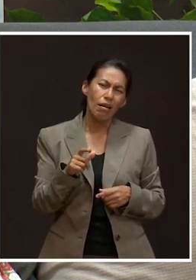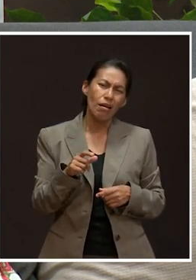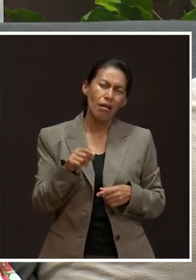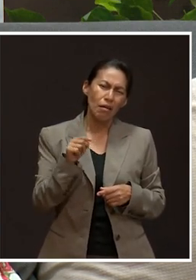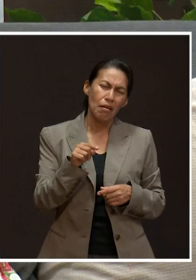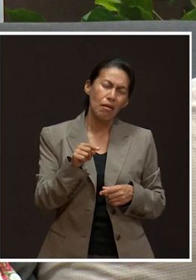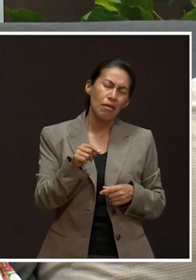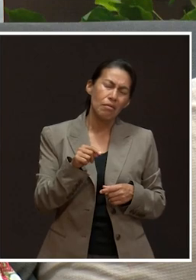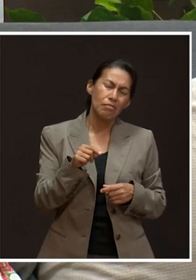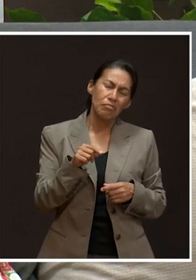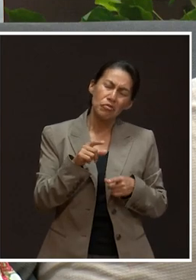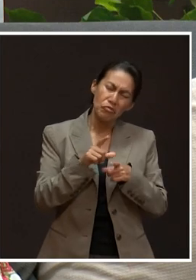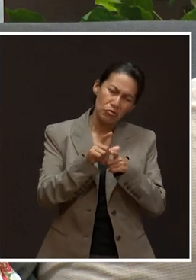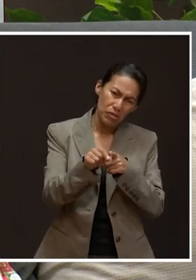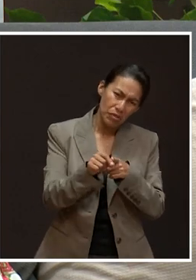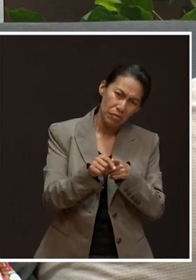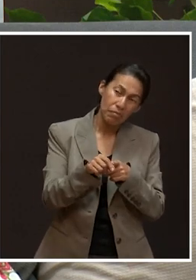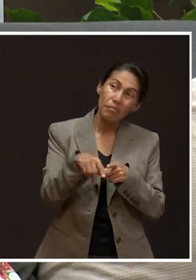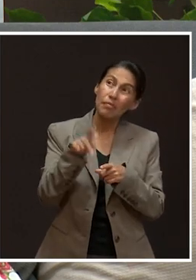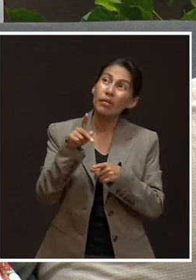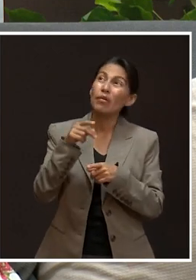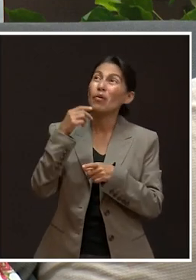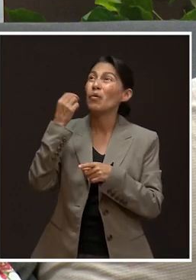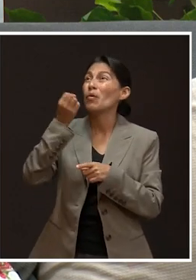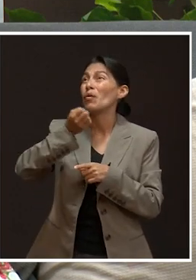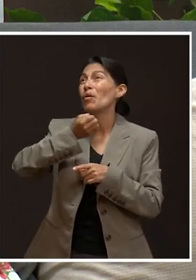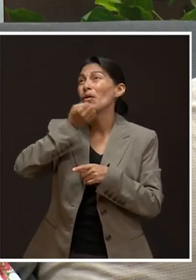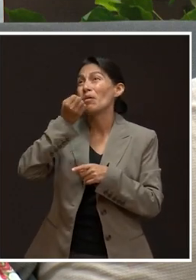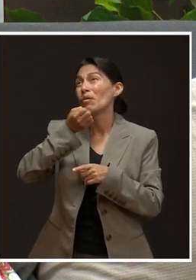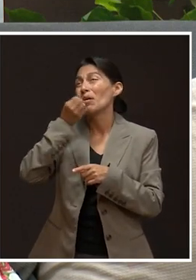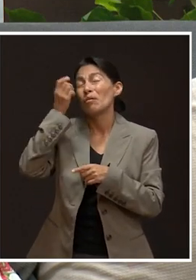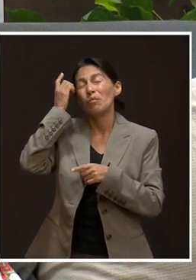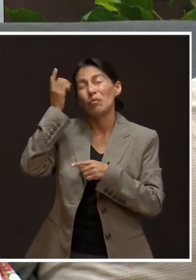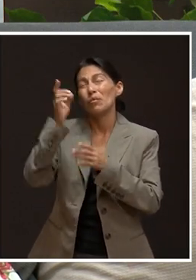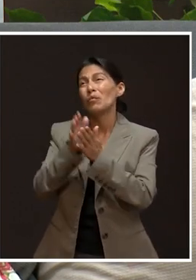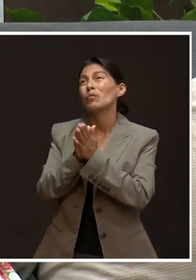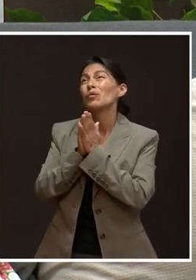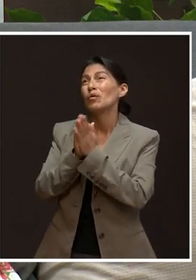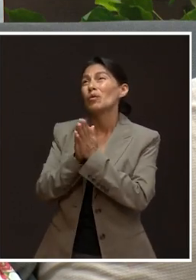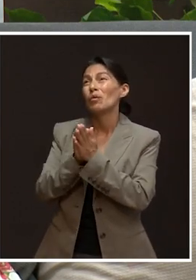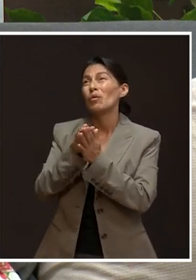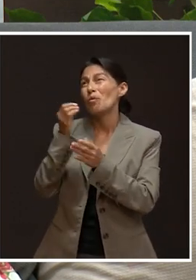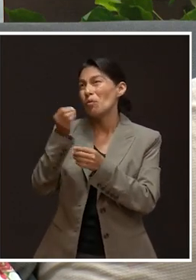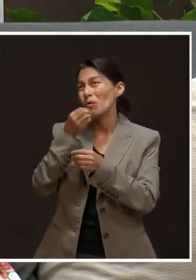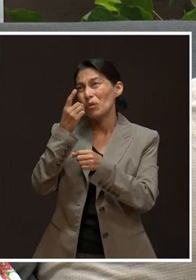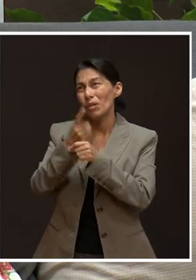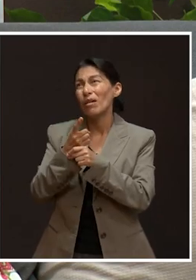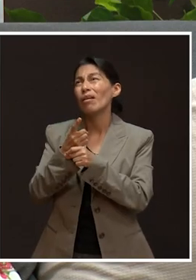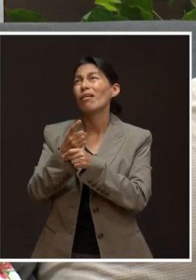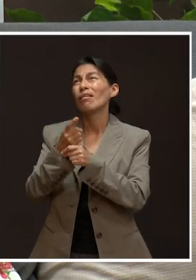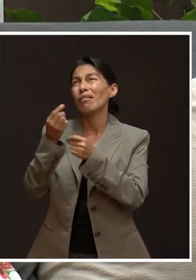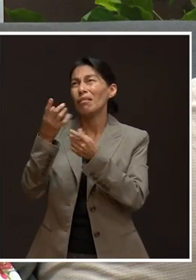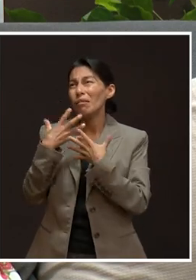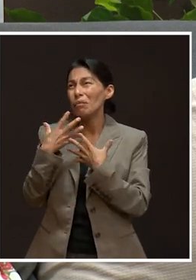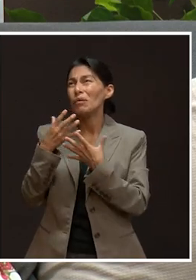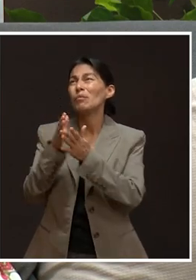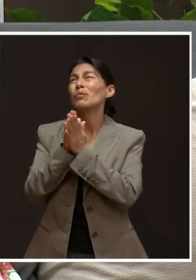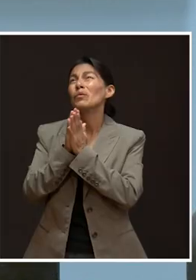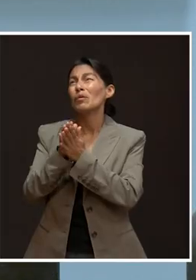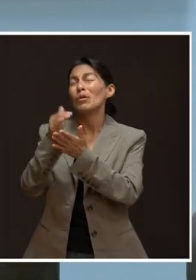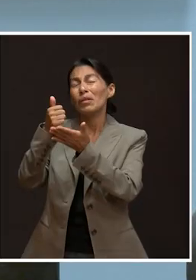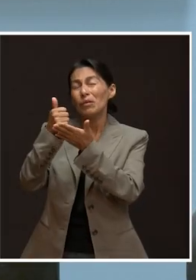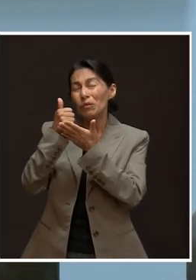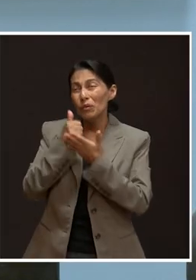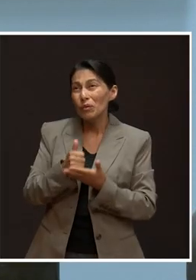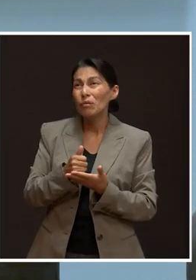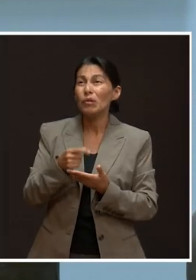en el trabajo, y yo le decía al Señor, dame una oportunidad, dame una oportunidad, y yo la voy a cuidar, yo la voy a cuidar.